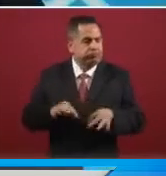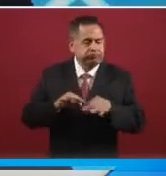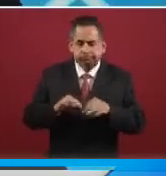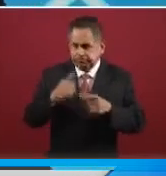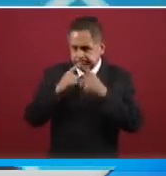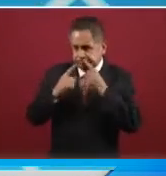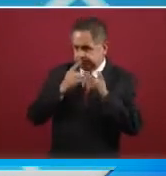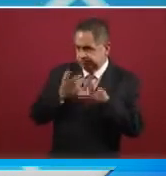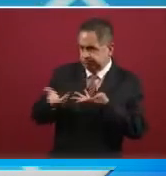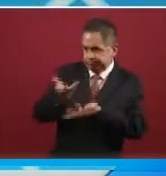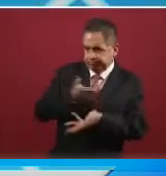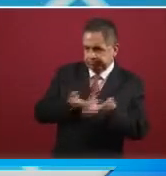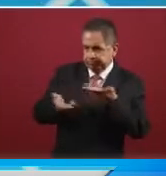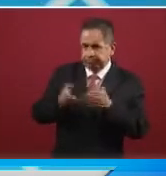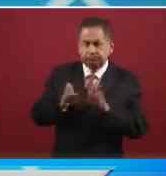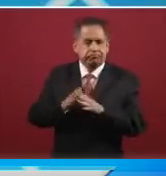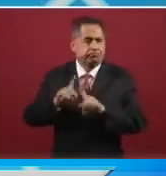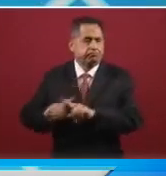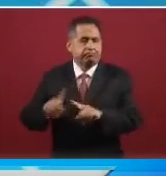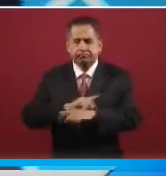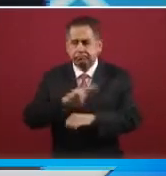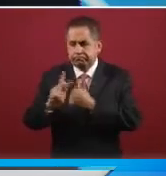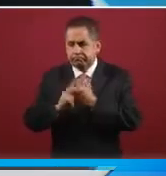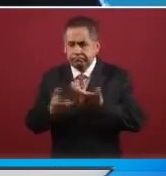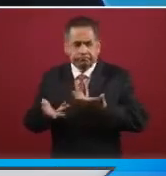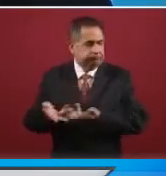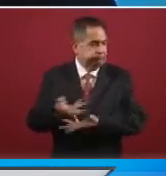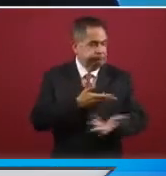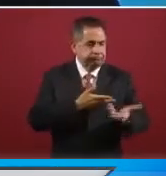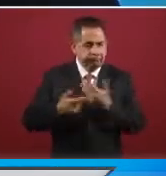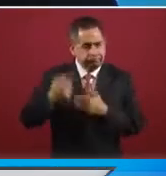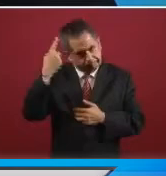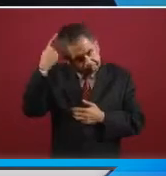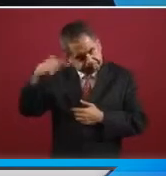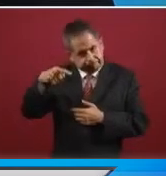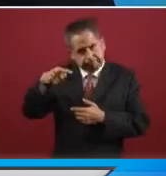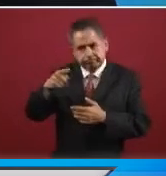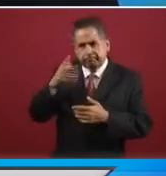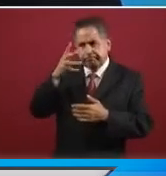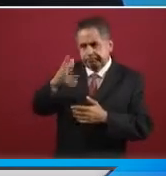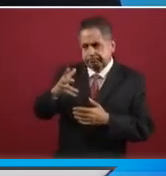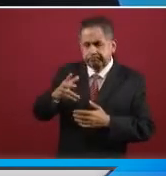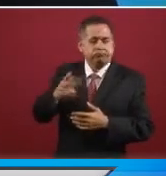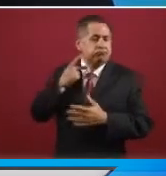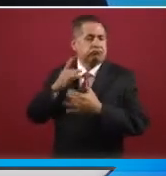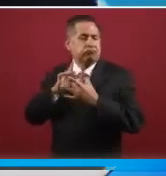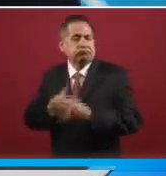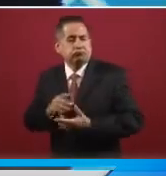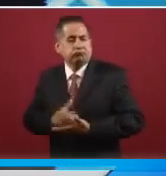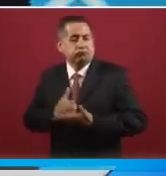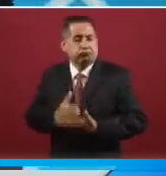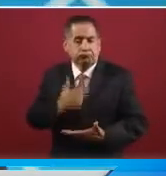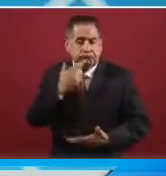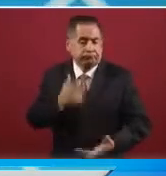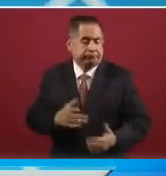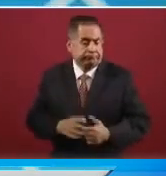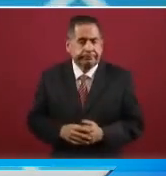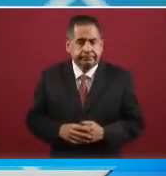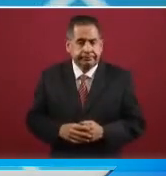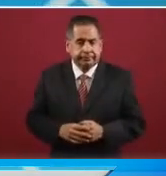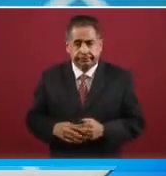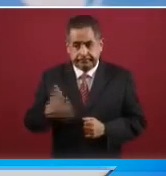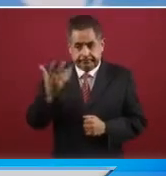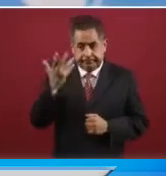millones de personas salieron de la pobreza, pero la tendencia se detuvo desde 2015. Aseguró que el crecimiento y desarrollo de la región ahora